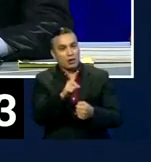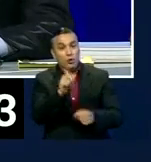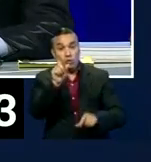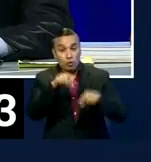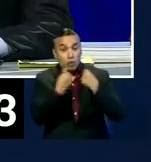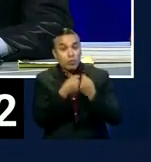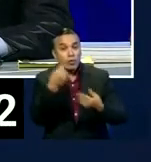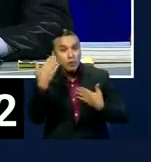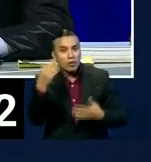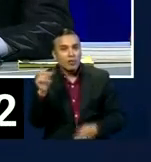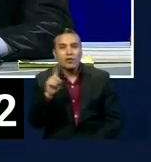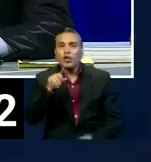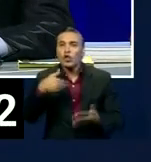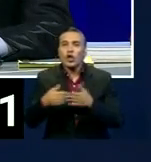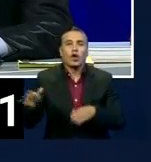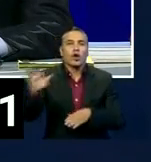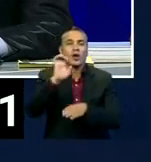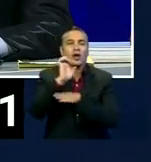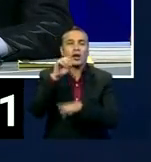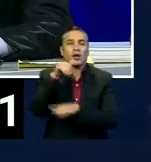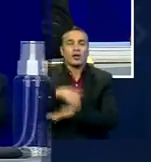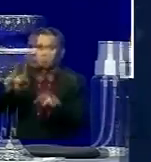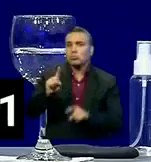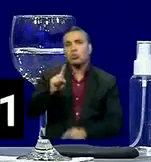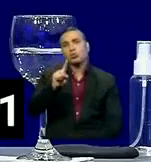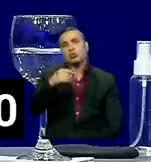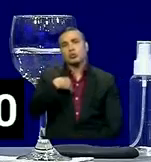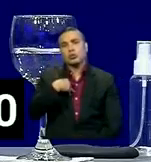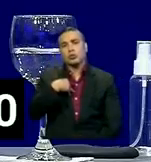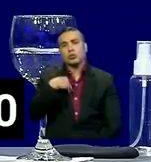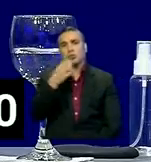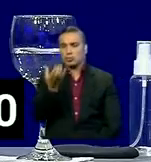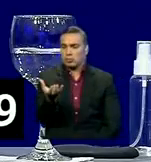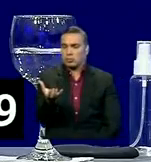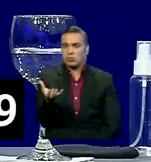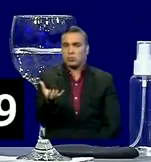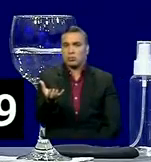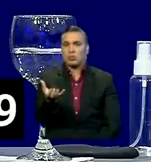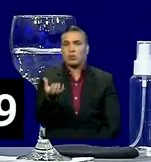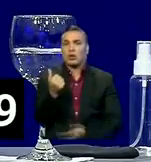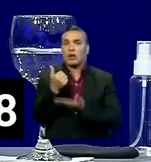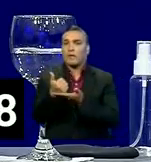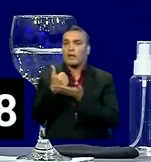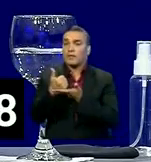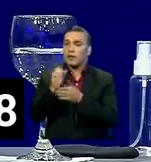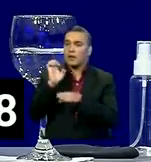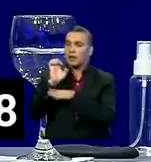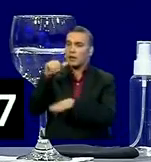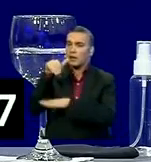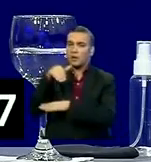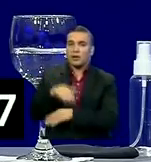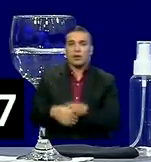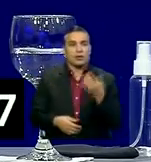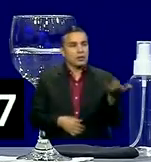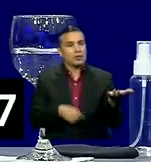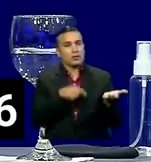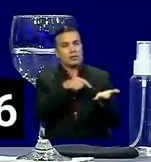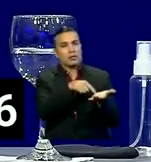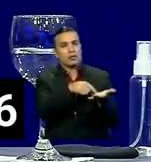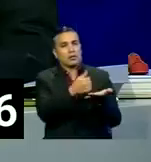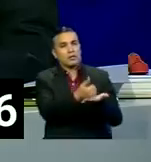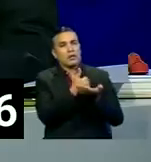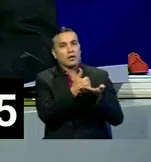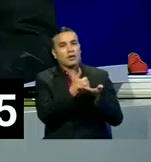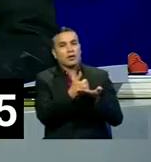fue a todo el pueblo ecuatoriano. Si tuviera en una mano el beneficio del Ecuador y en otra el beneficio de